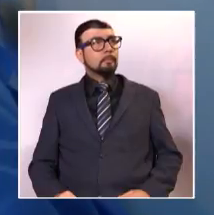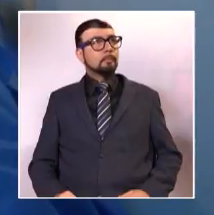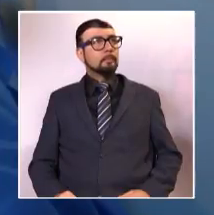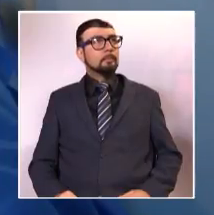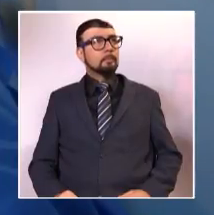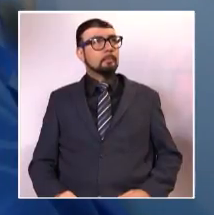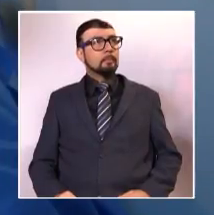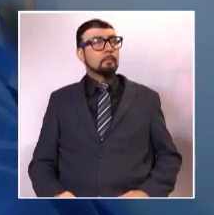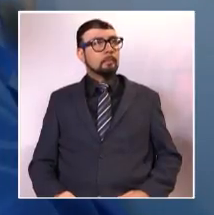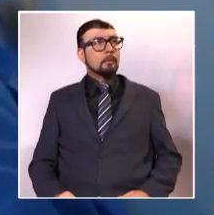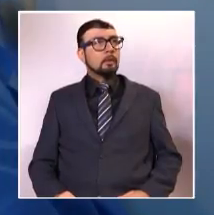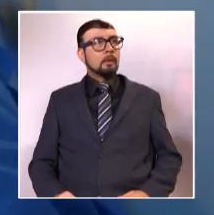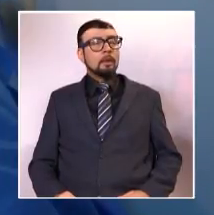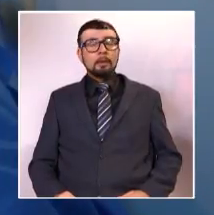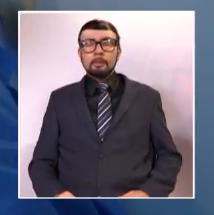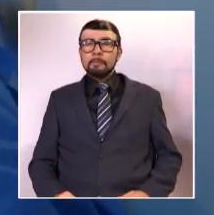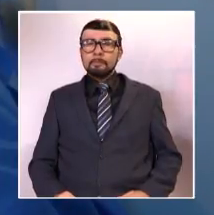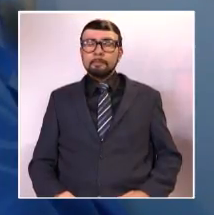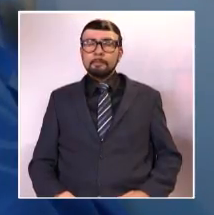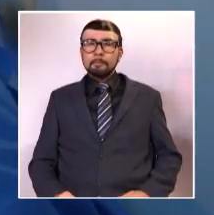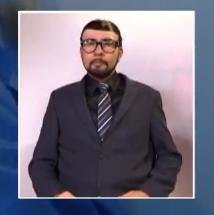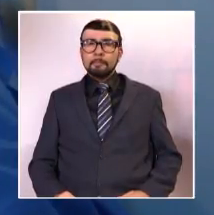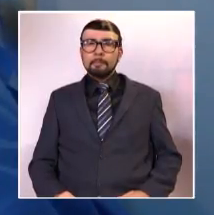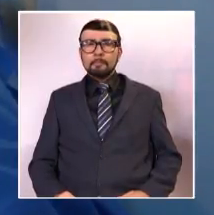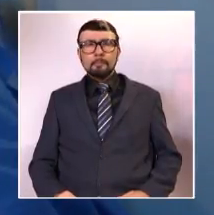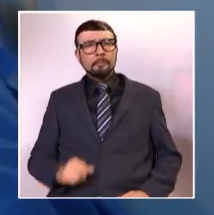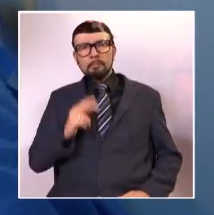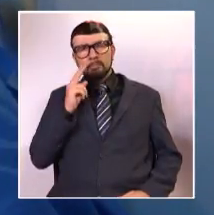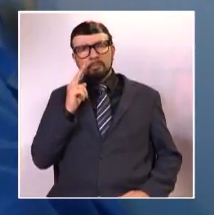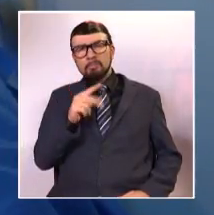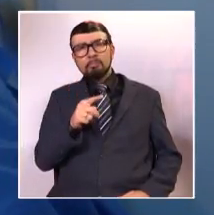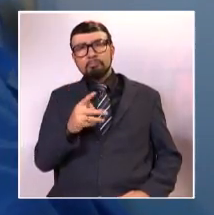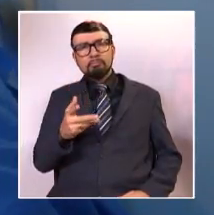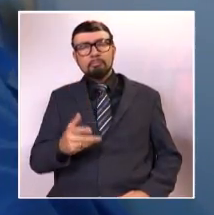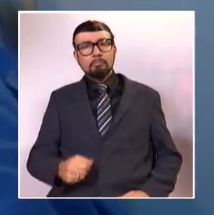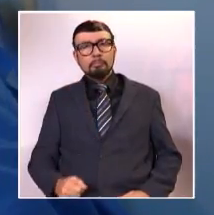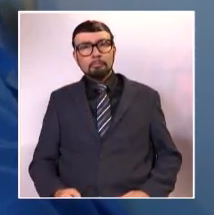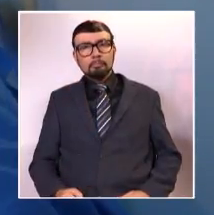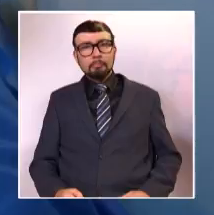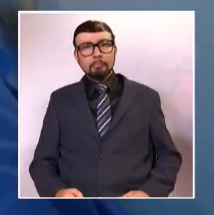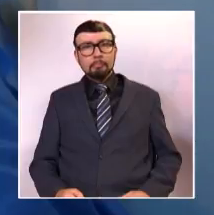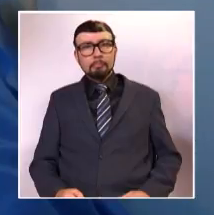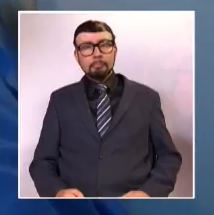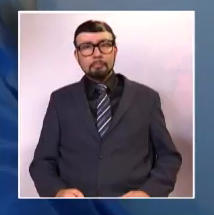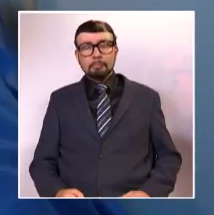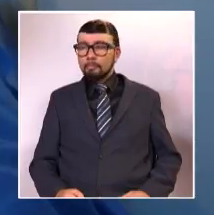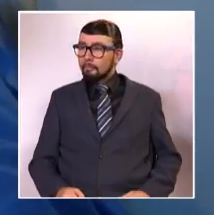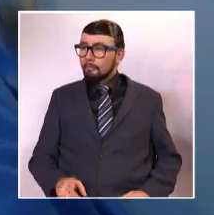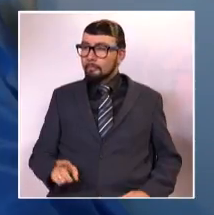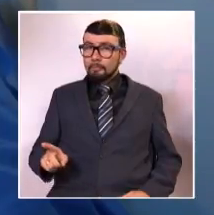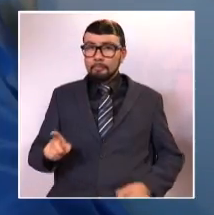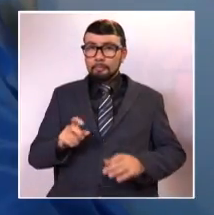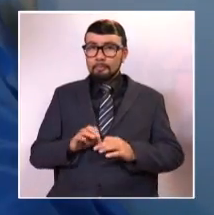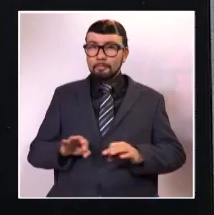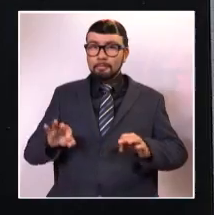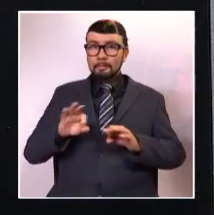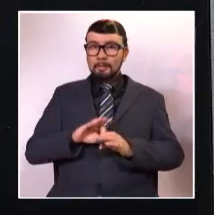parte retroperitoneal, estamos viendo aquí el eje esplenoportal.